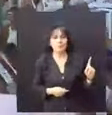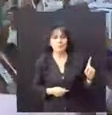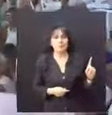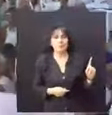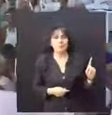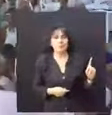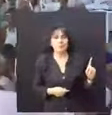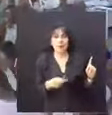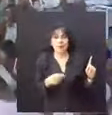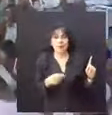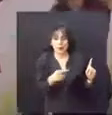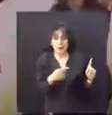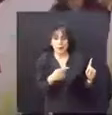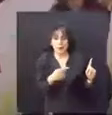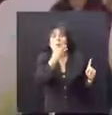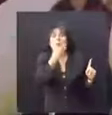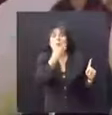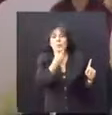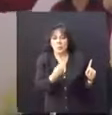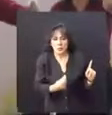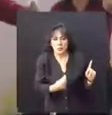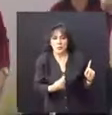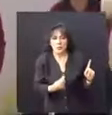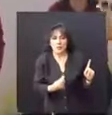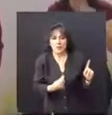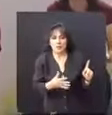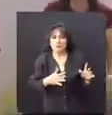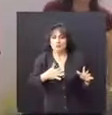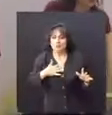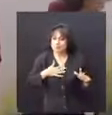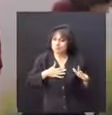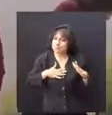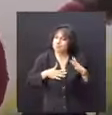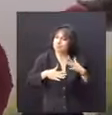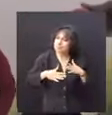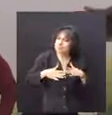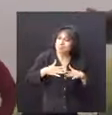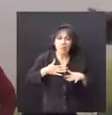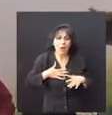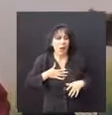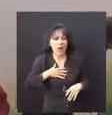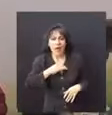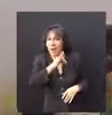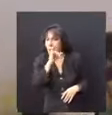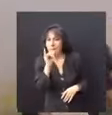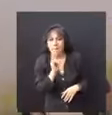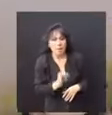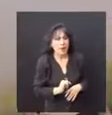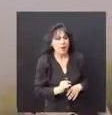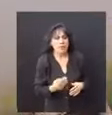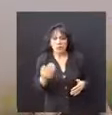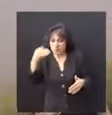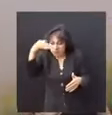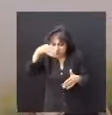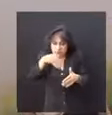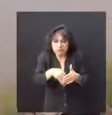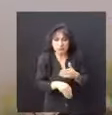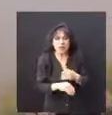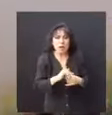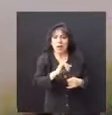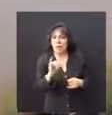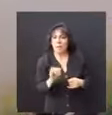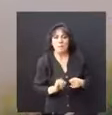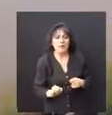Un hombre que nunca se cansó, que nunca se venció y que ha llevado a México a